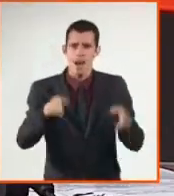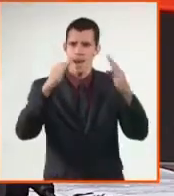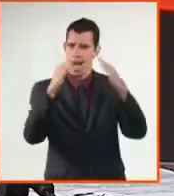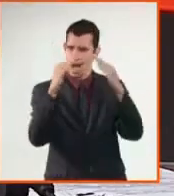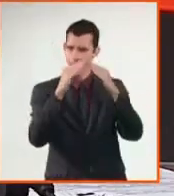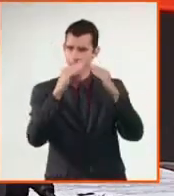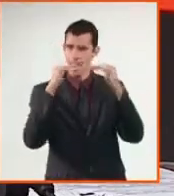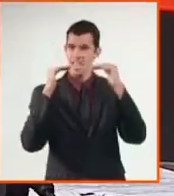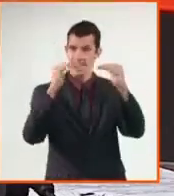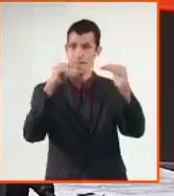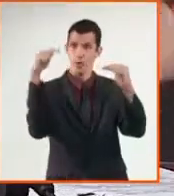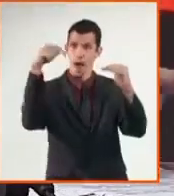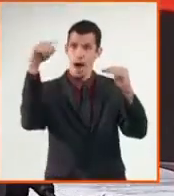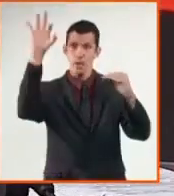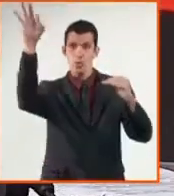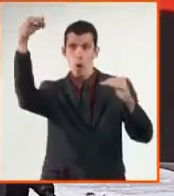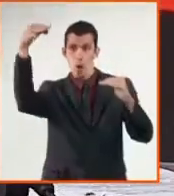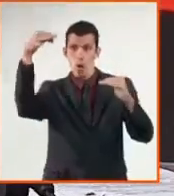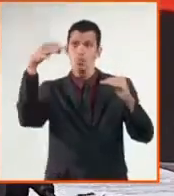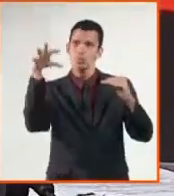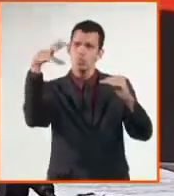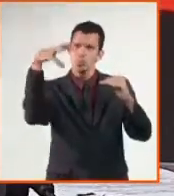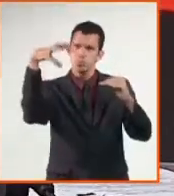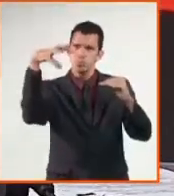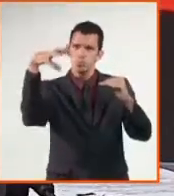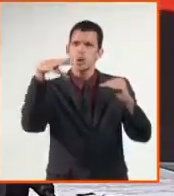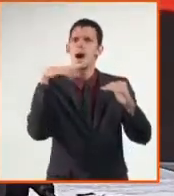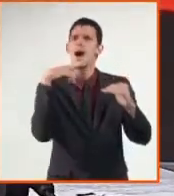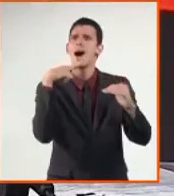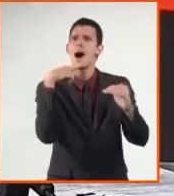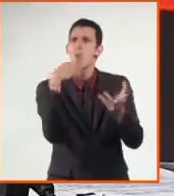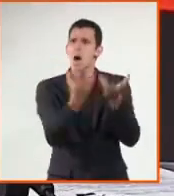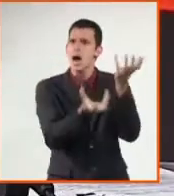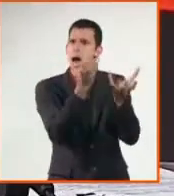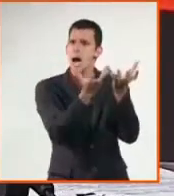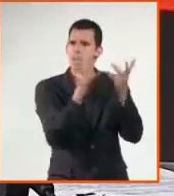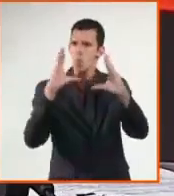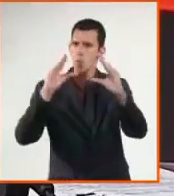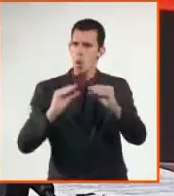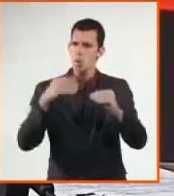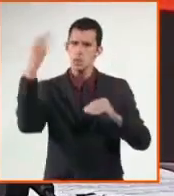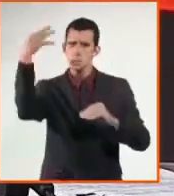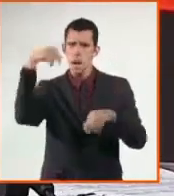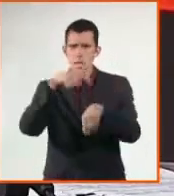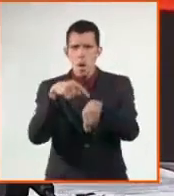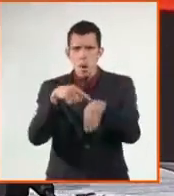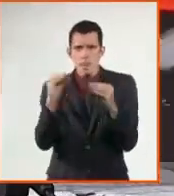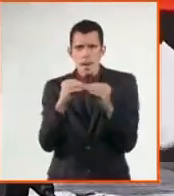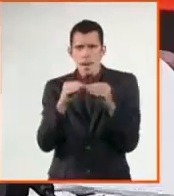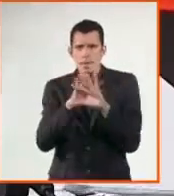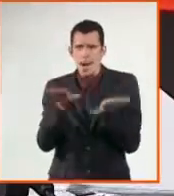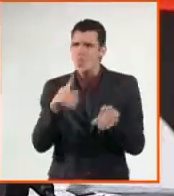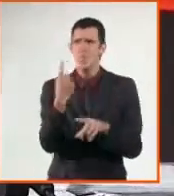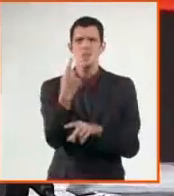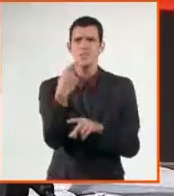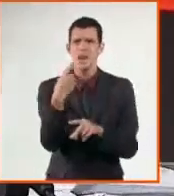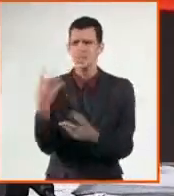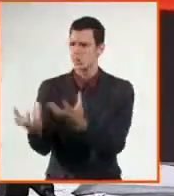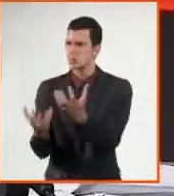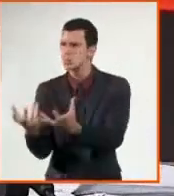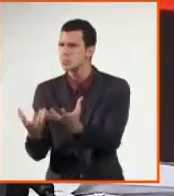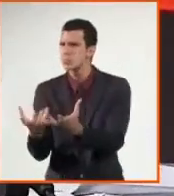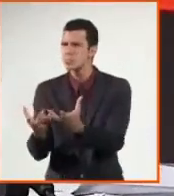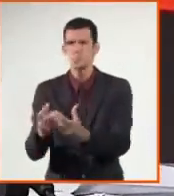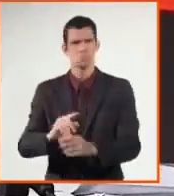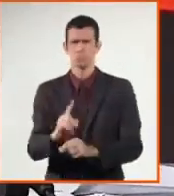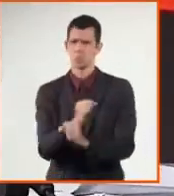de la disponibilidad pues se podrá acceder también en pesos a éstas a esta a estas tecnologías